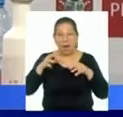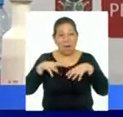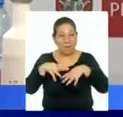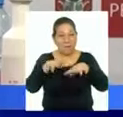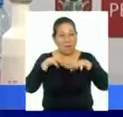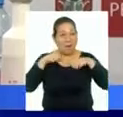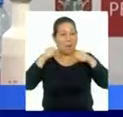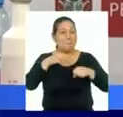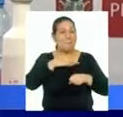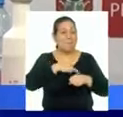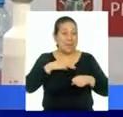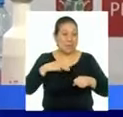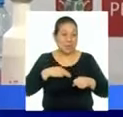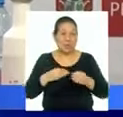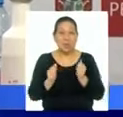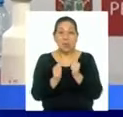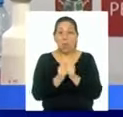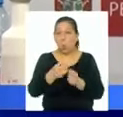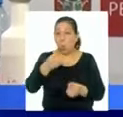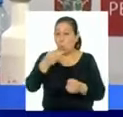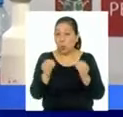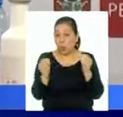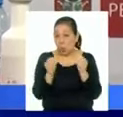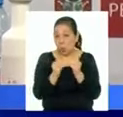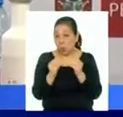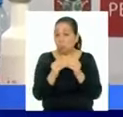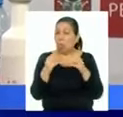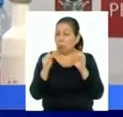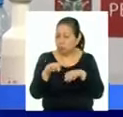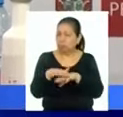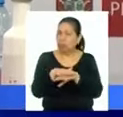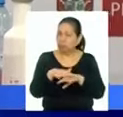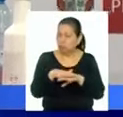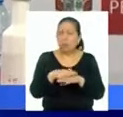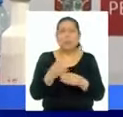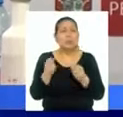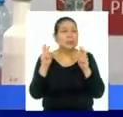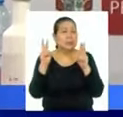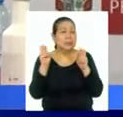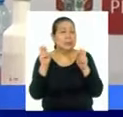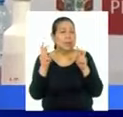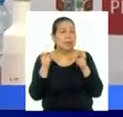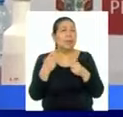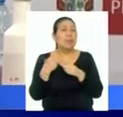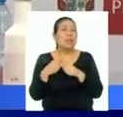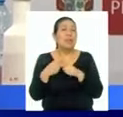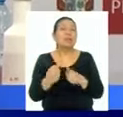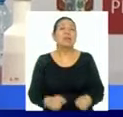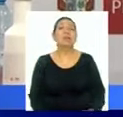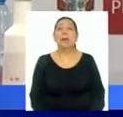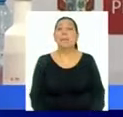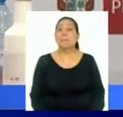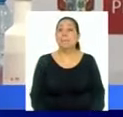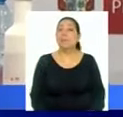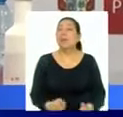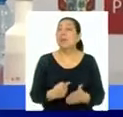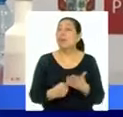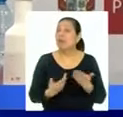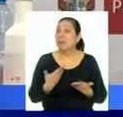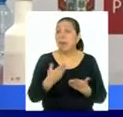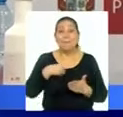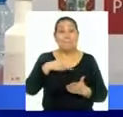Ministerio del Interior como el Ministerio de Justicia, juntos hemos estado tratando el tema de diversa manera, ¿no? En lo que